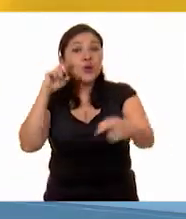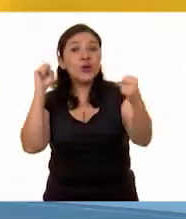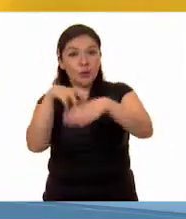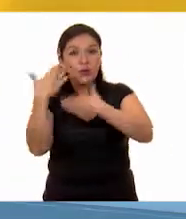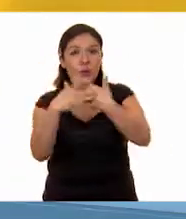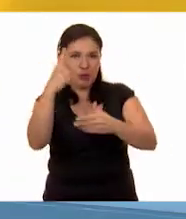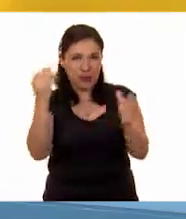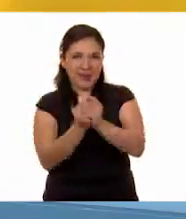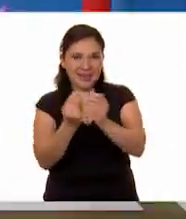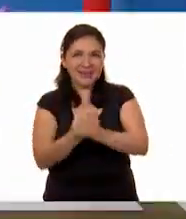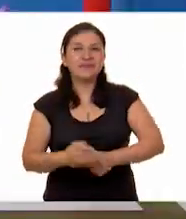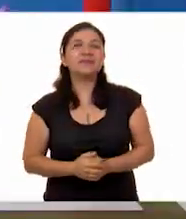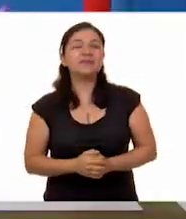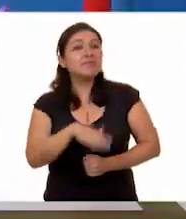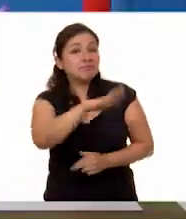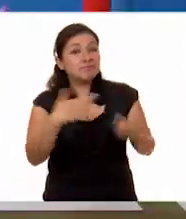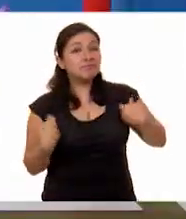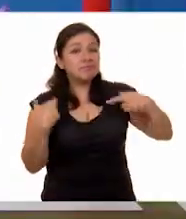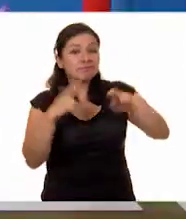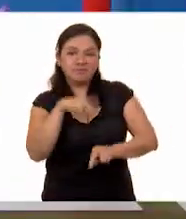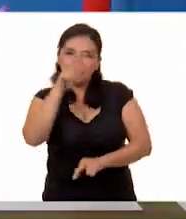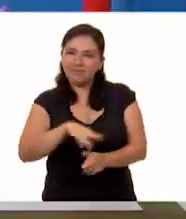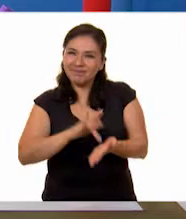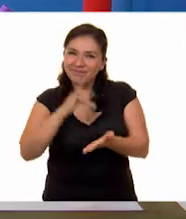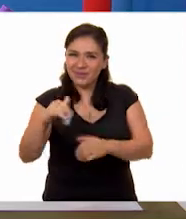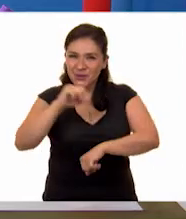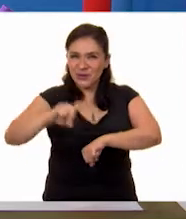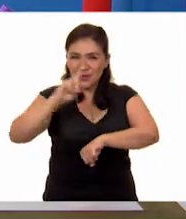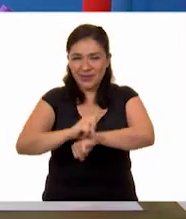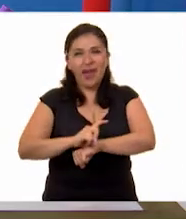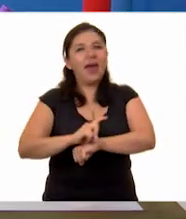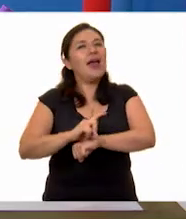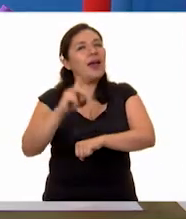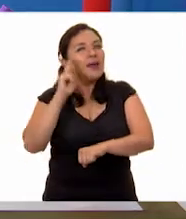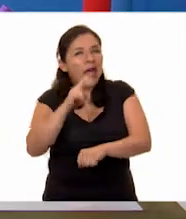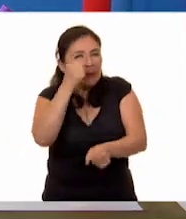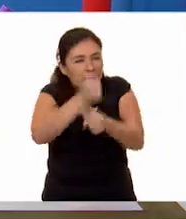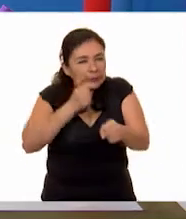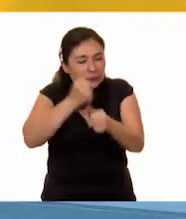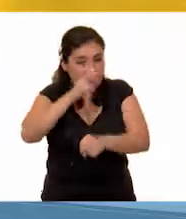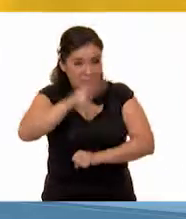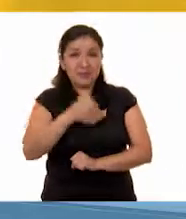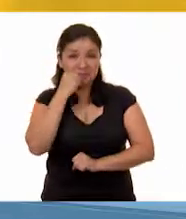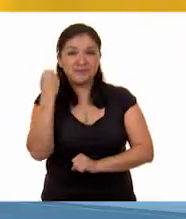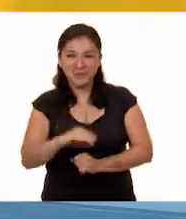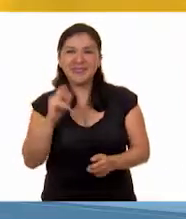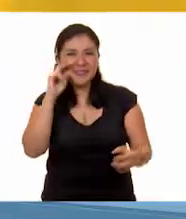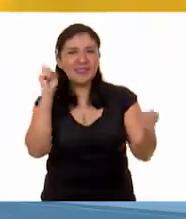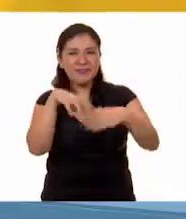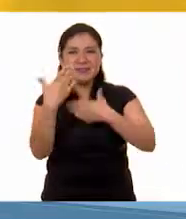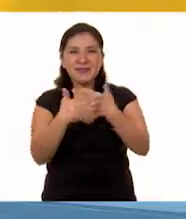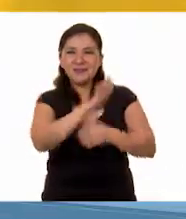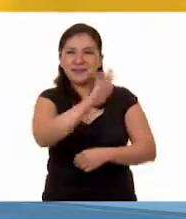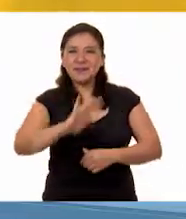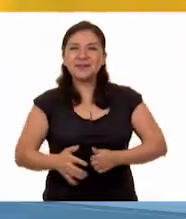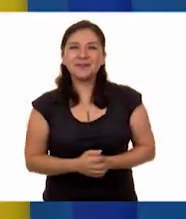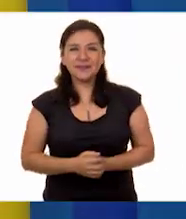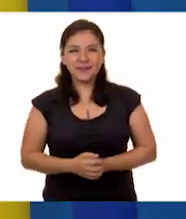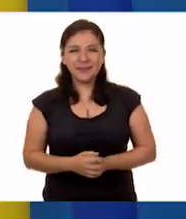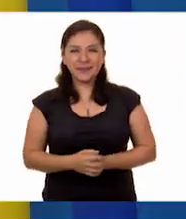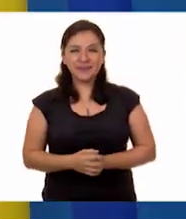la próxima clase. Maestra Cecilia Vargas, muchísimas gracias por el repaso. Estuvo increíble. Nos vemos en la próxima clase. Nos vemos,